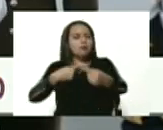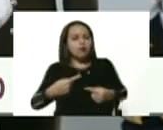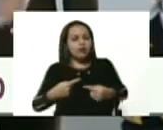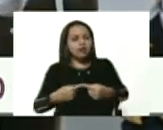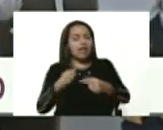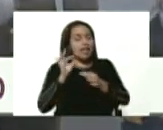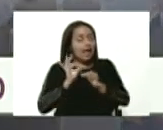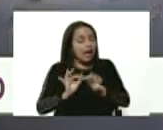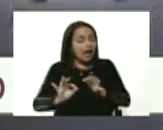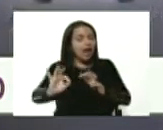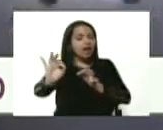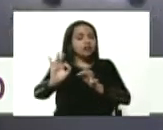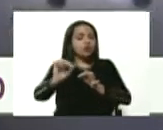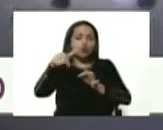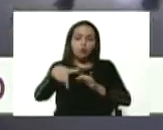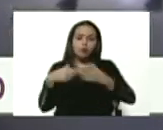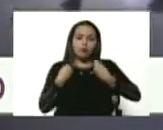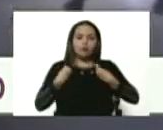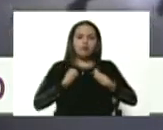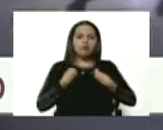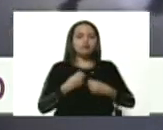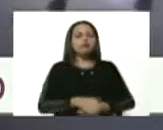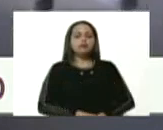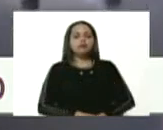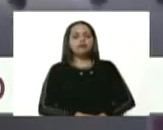largo que aún hoy vivimos.